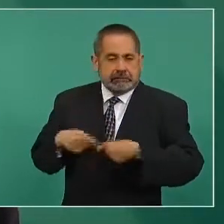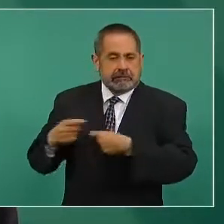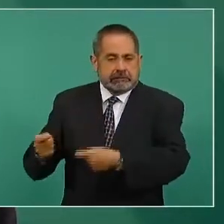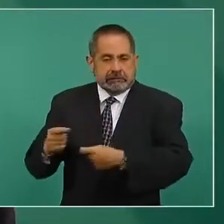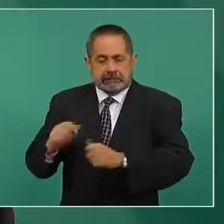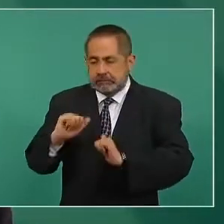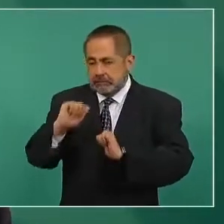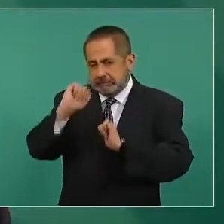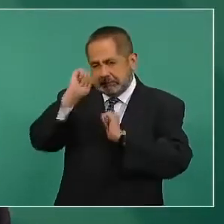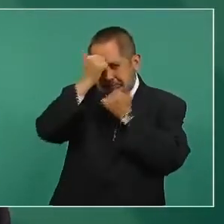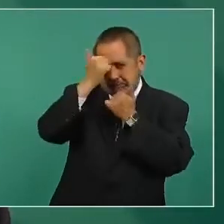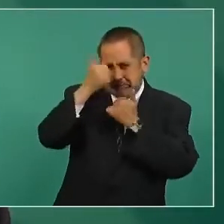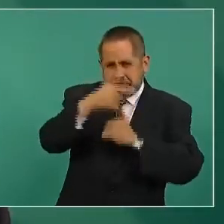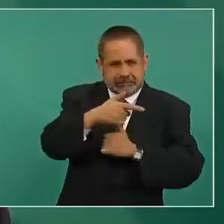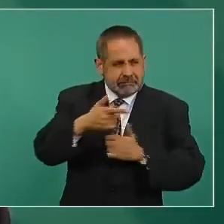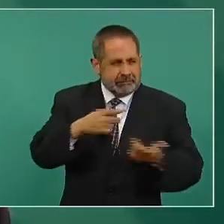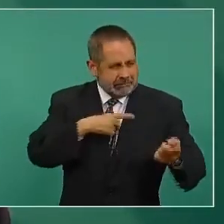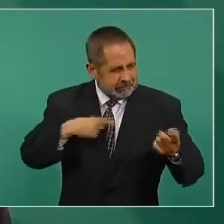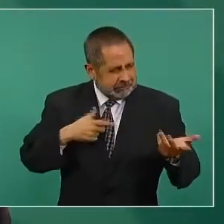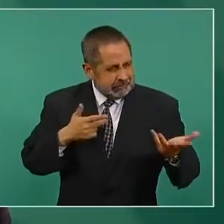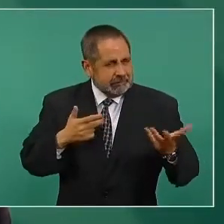estar arrepentidos